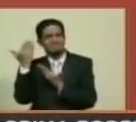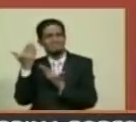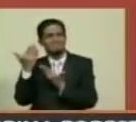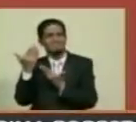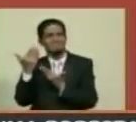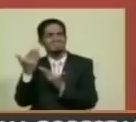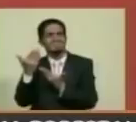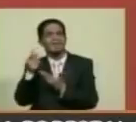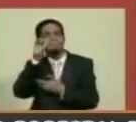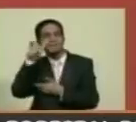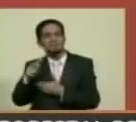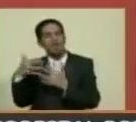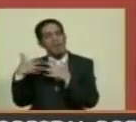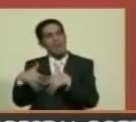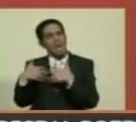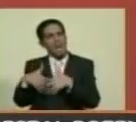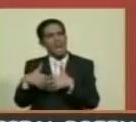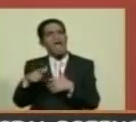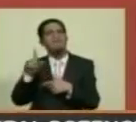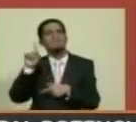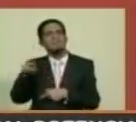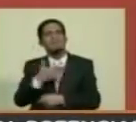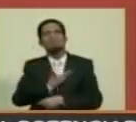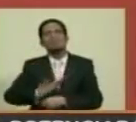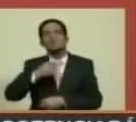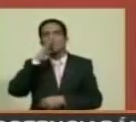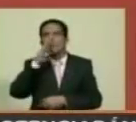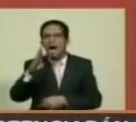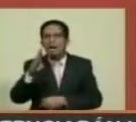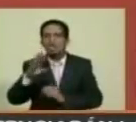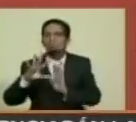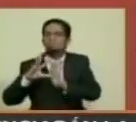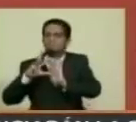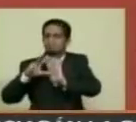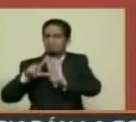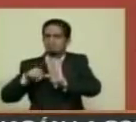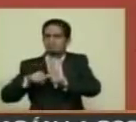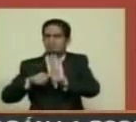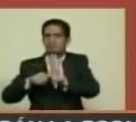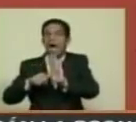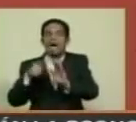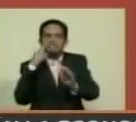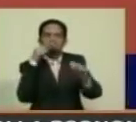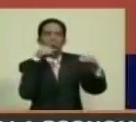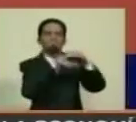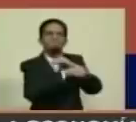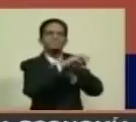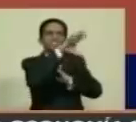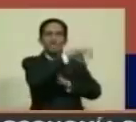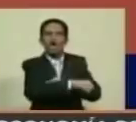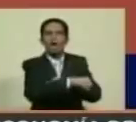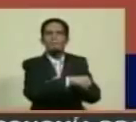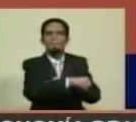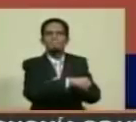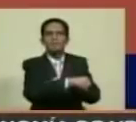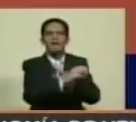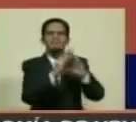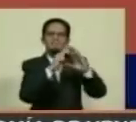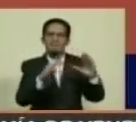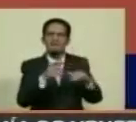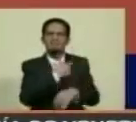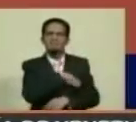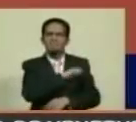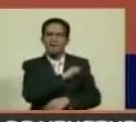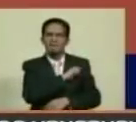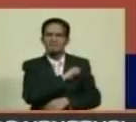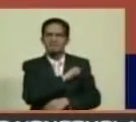ladrones también y banqueros ladrones también están encareciendo las viviendas en Salamanca.